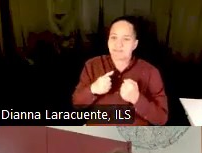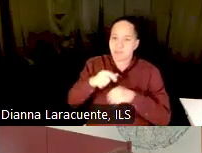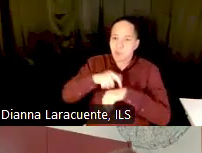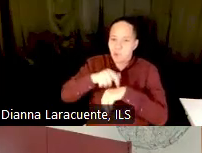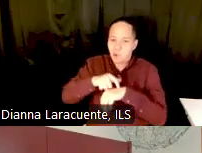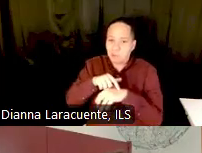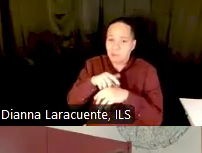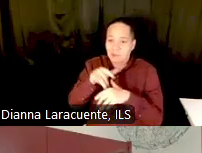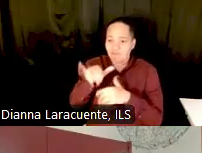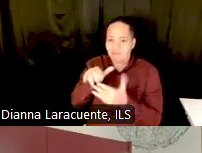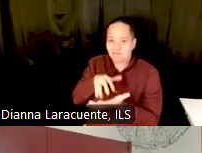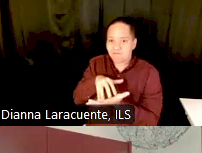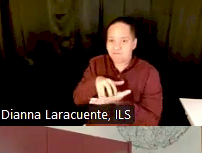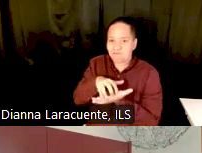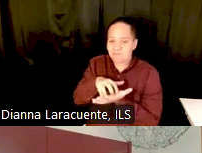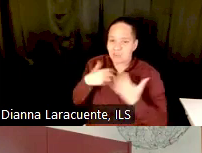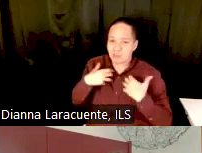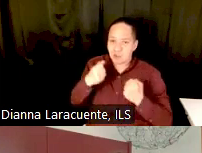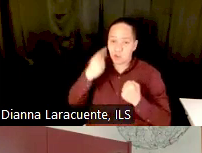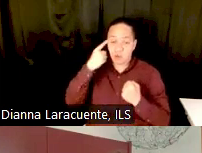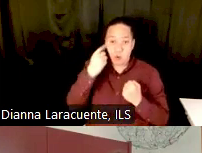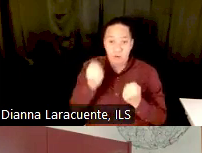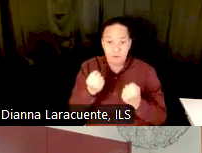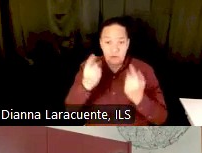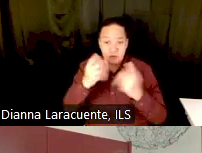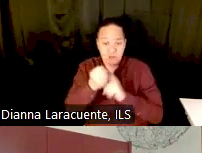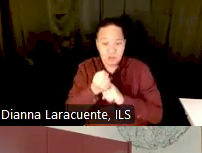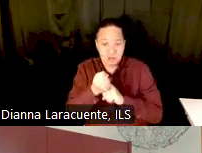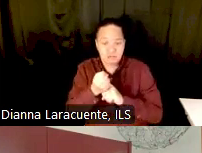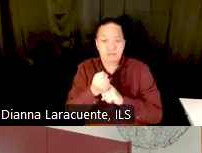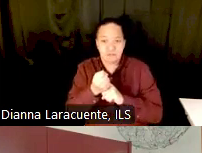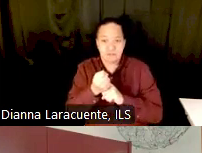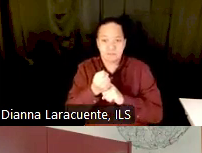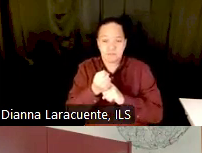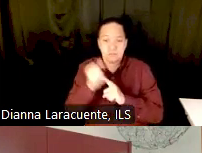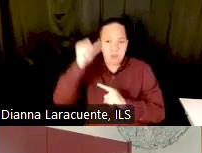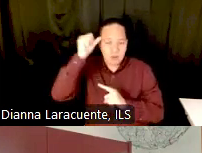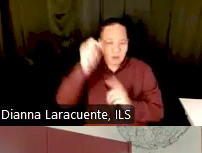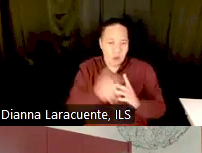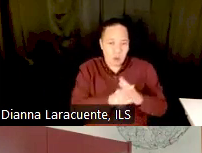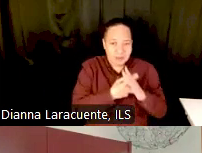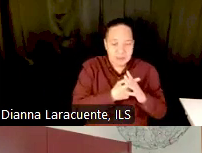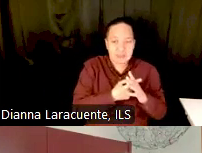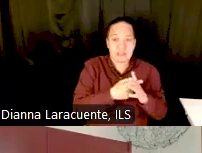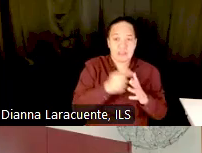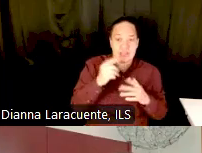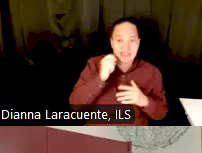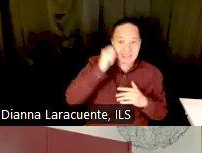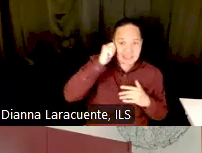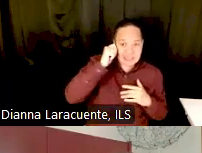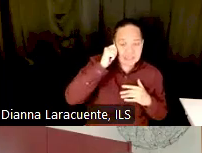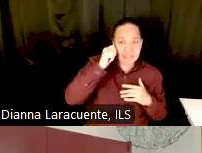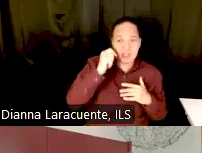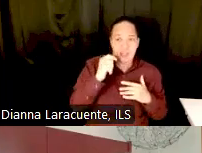salud mental. Muchas condiciones en la adultez van a empezar en la adolescencia tardía y en la adultez